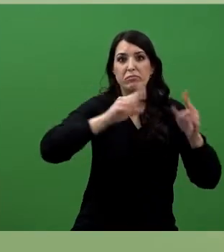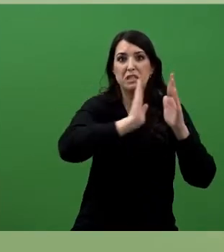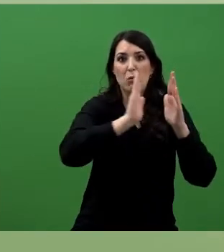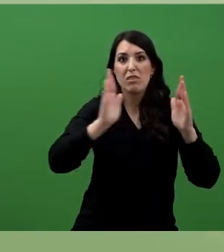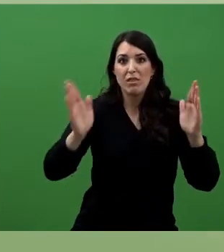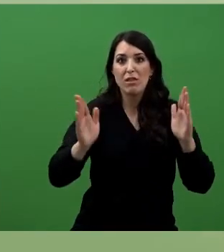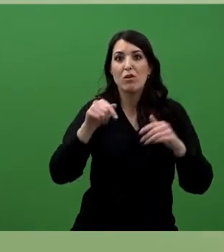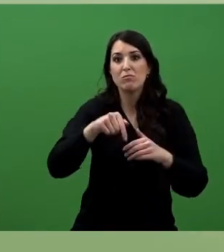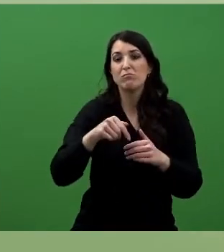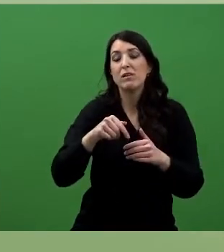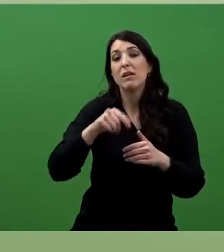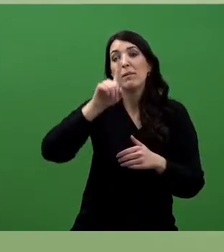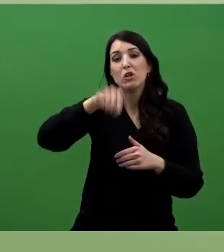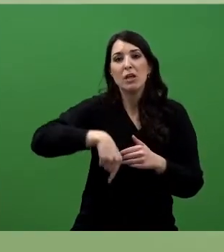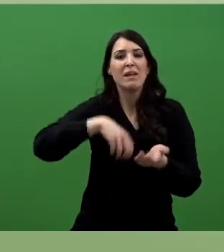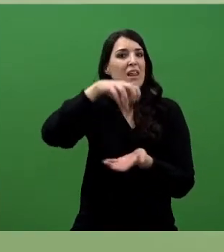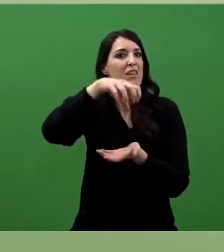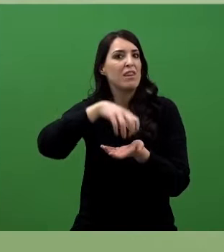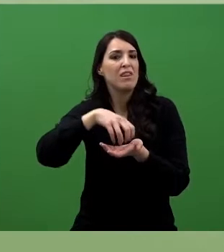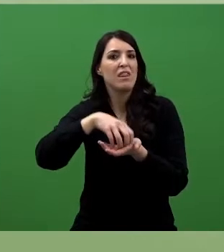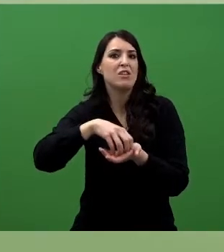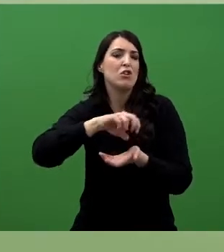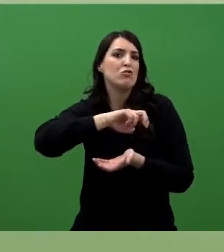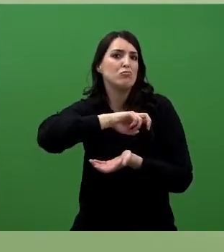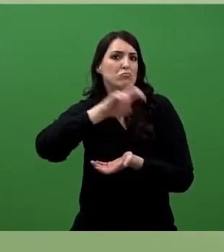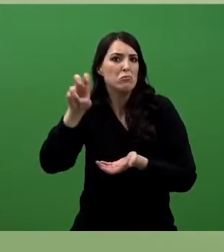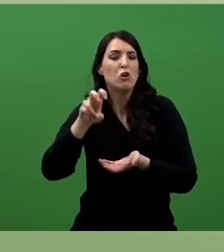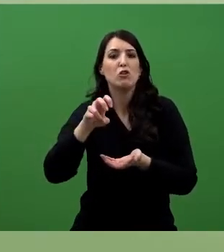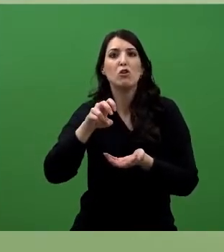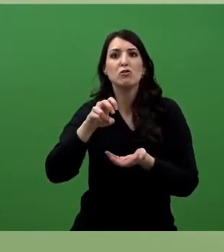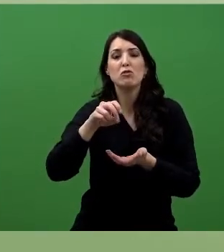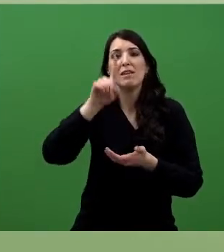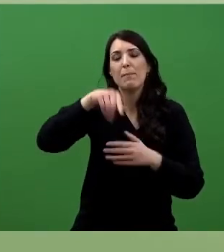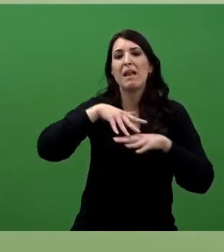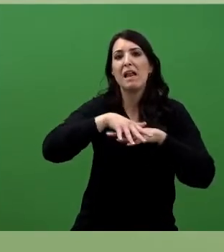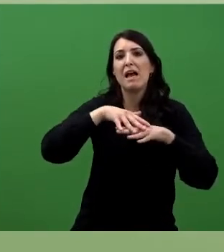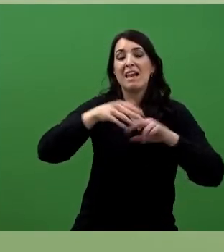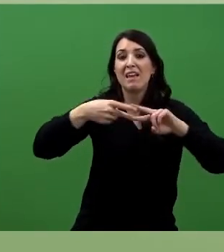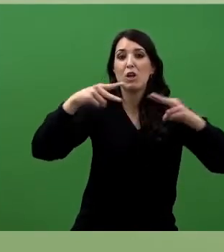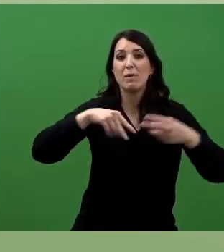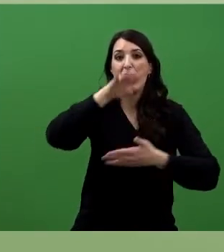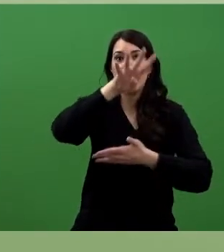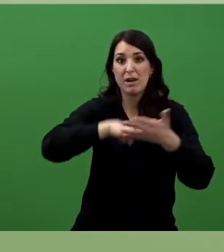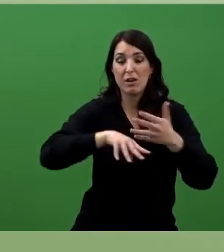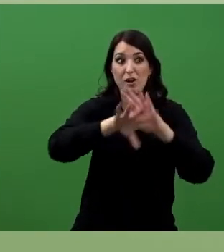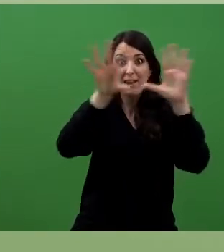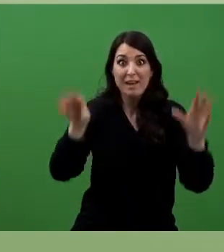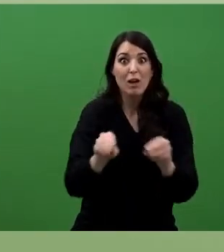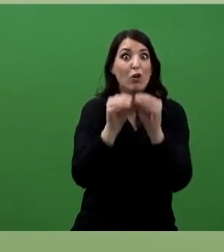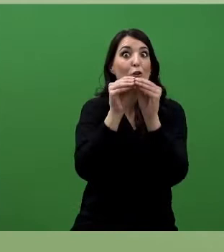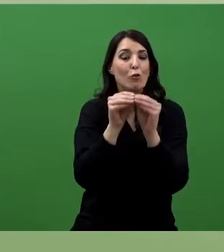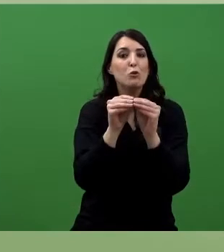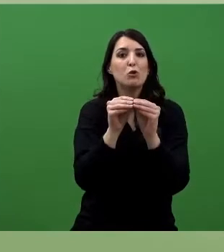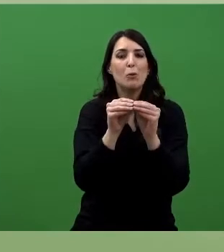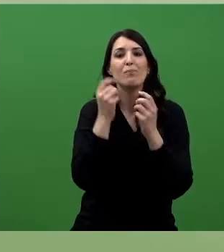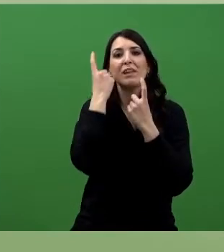es el CENAC, pero también un centro en Reus, el COS, y una unidad de proteómica también en Barcelona, que conjuntamente, pues lo